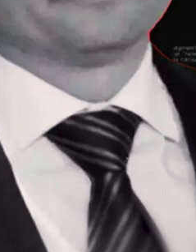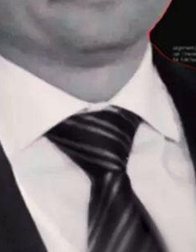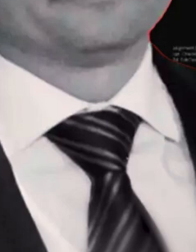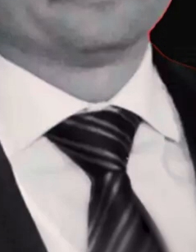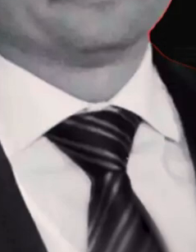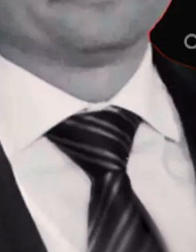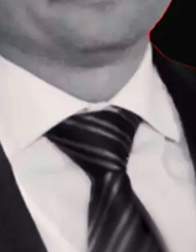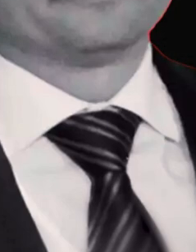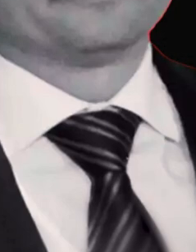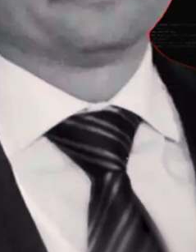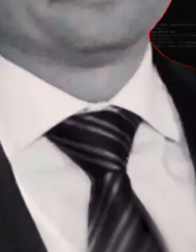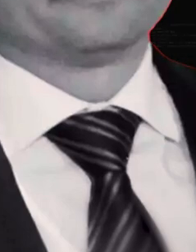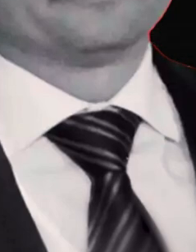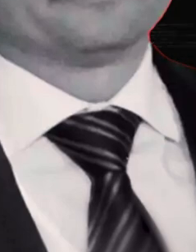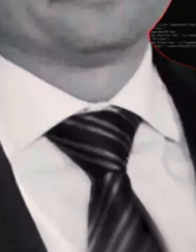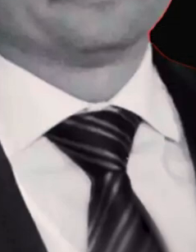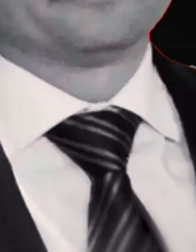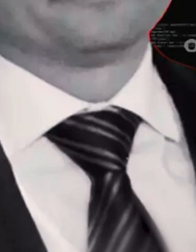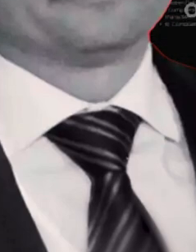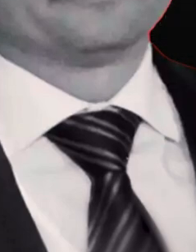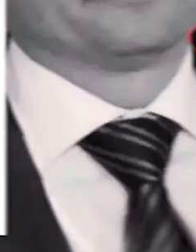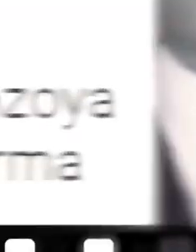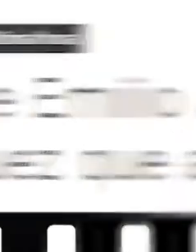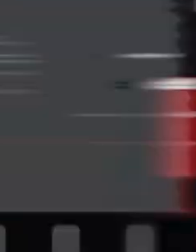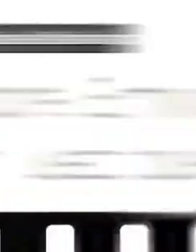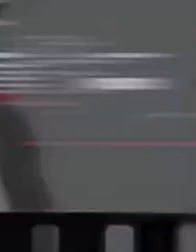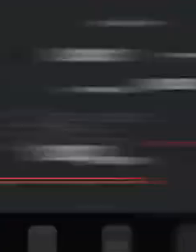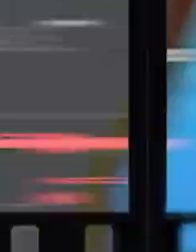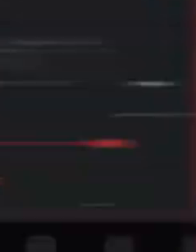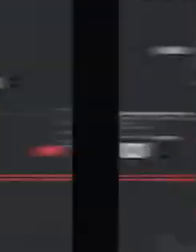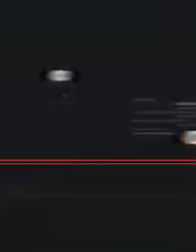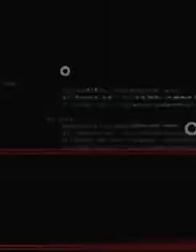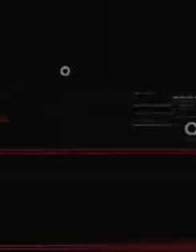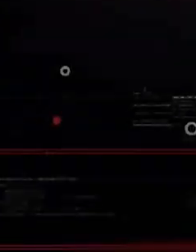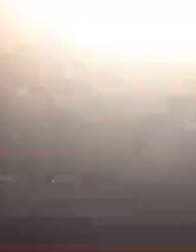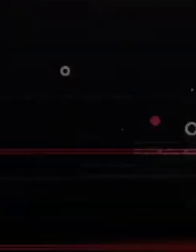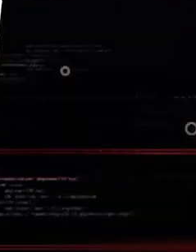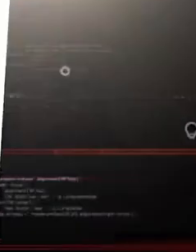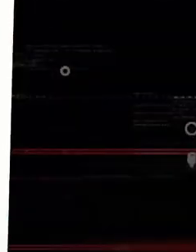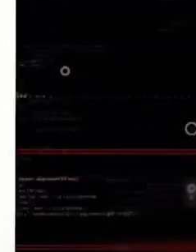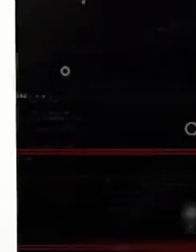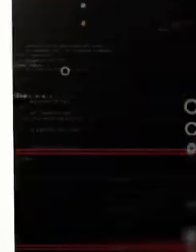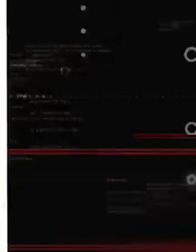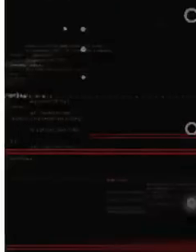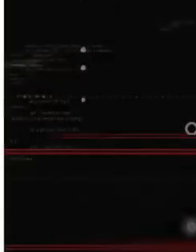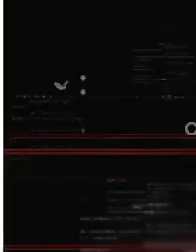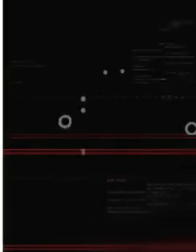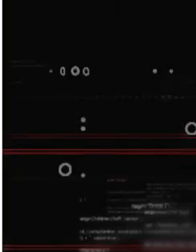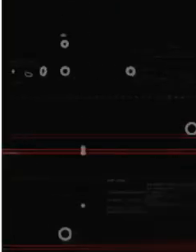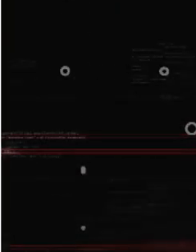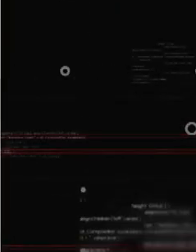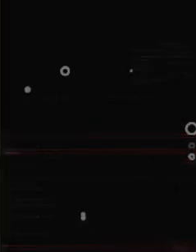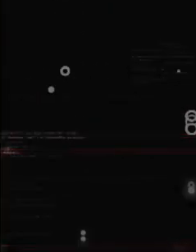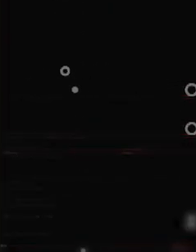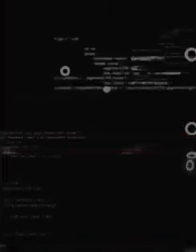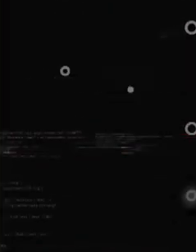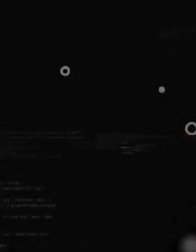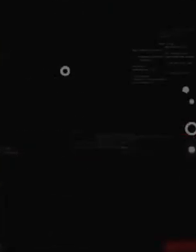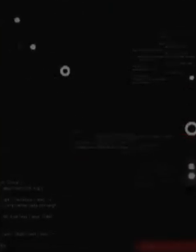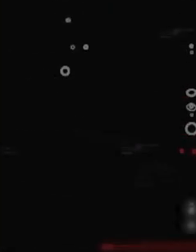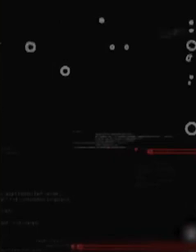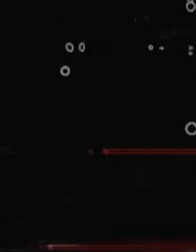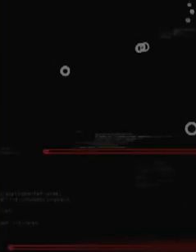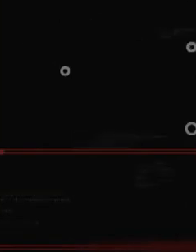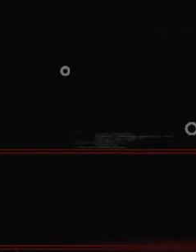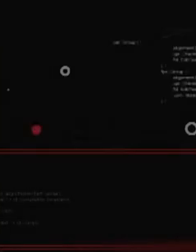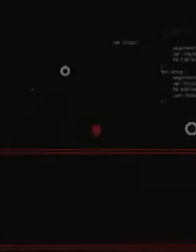Lozoya como si el proceso judicial ya hubiera terminado. 2. Falso que los casos de Emilio L. sean